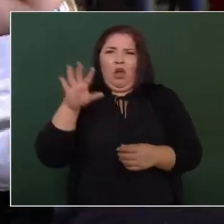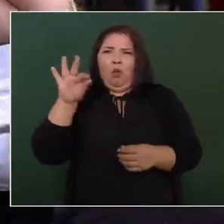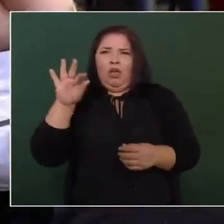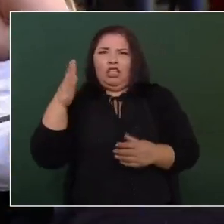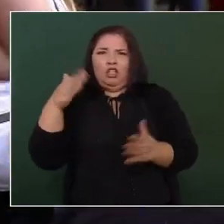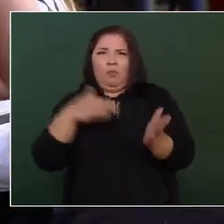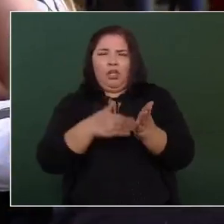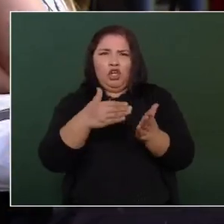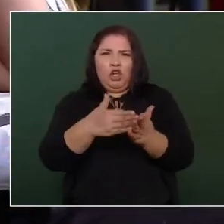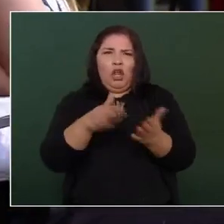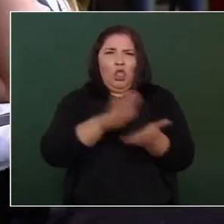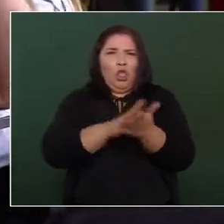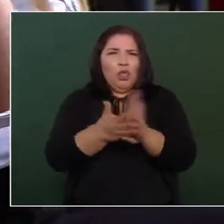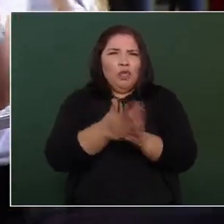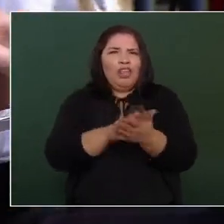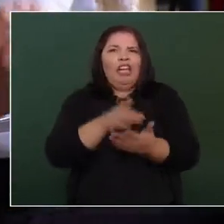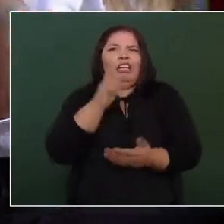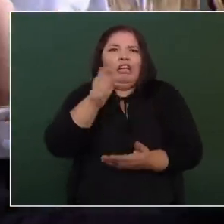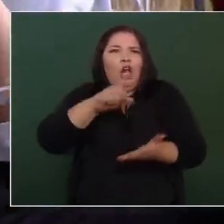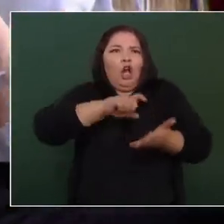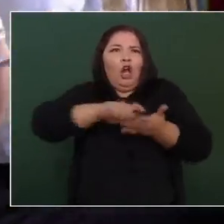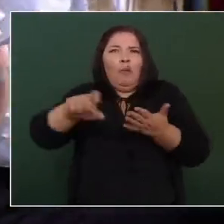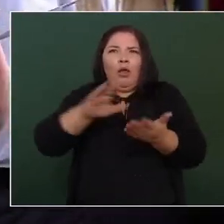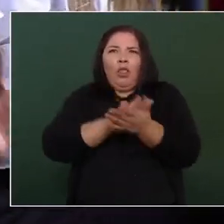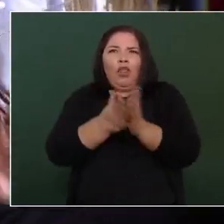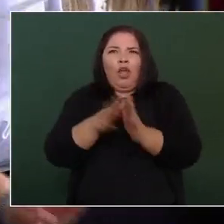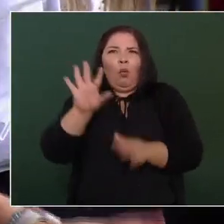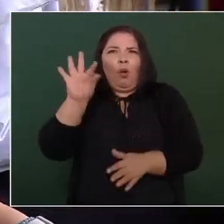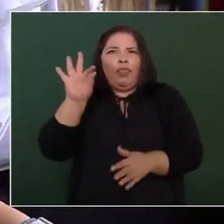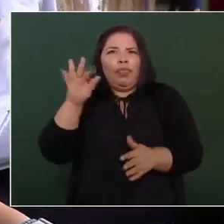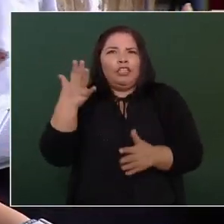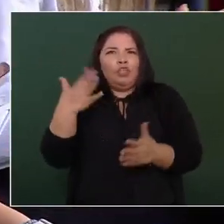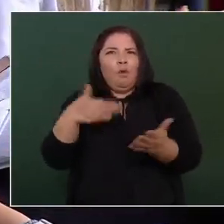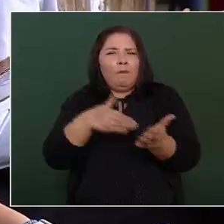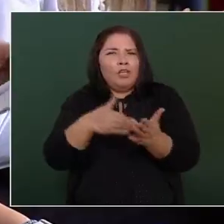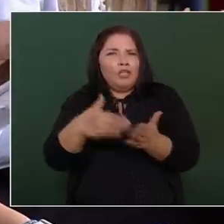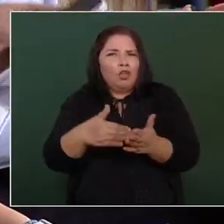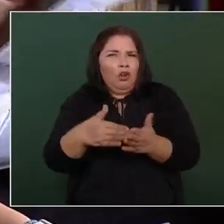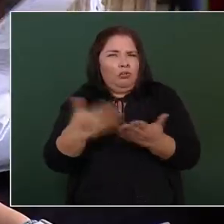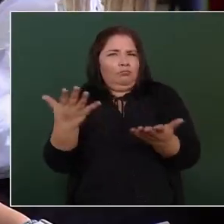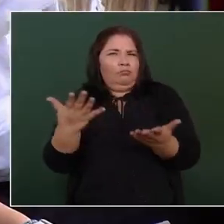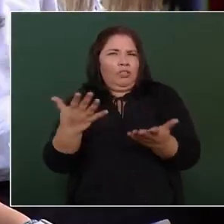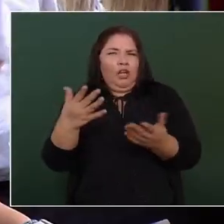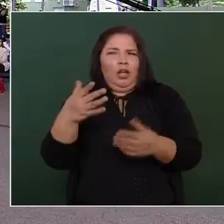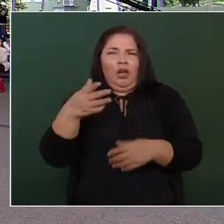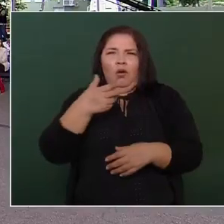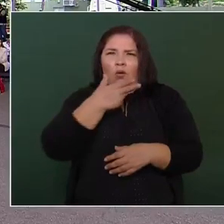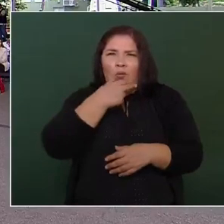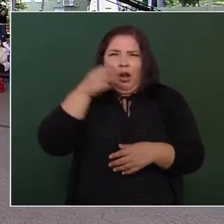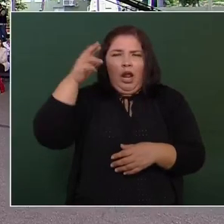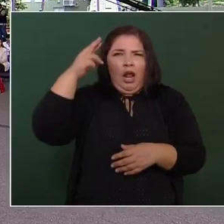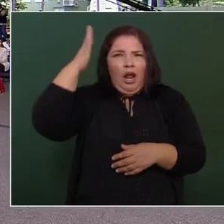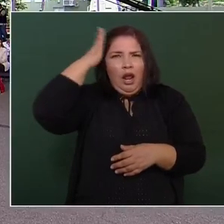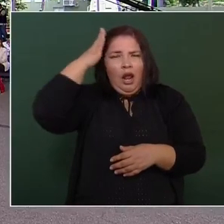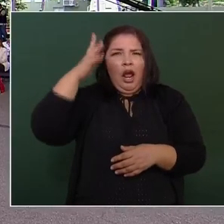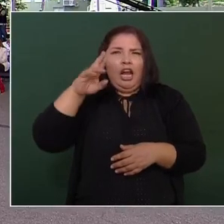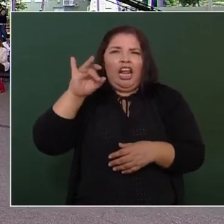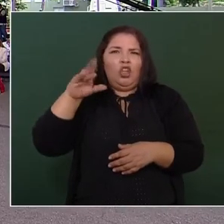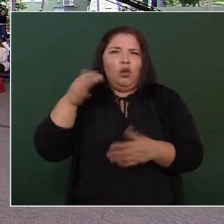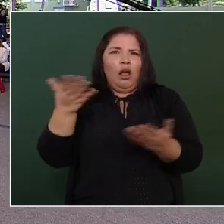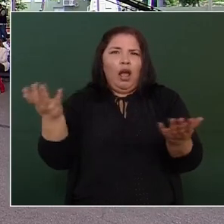tortillas. ¿Quién va a gastar 45 millones de tortillas para una administración de la UAS donde un rector ha hecho y deshecho lo